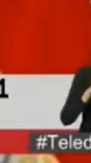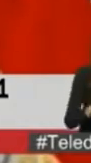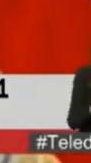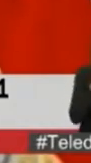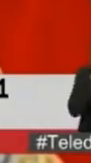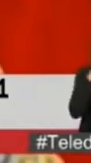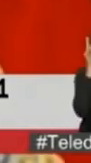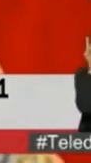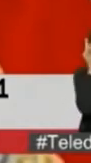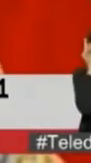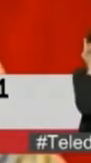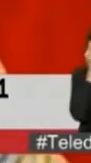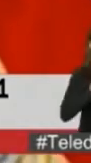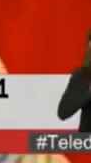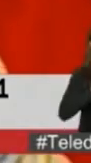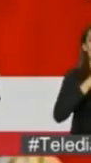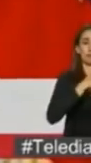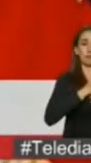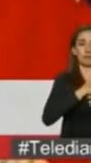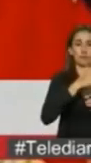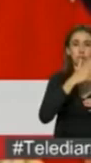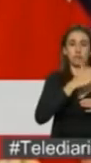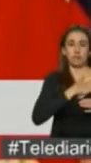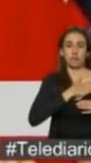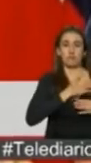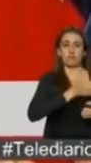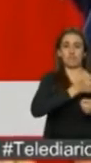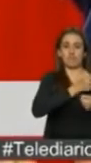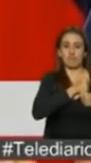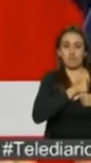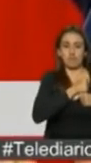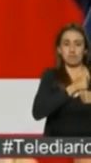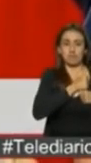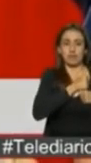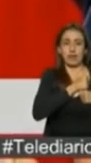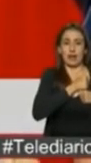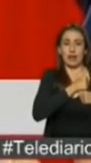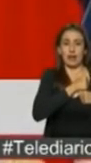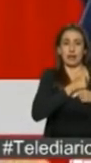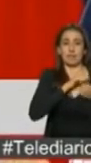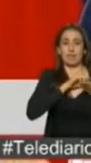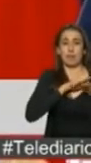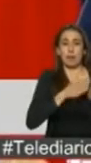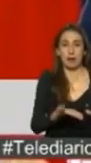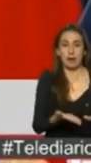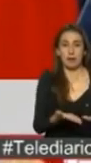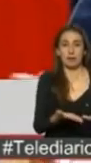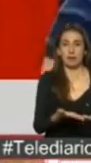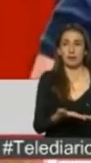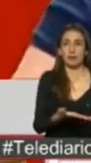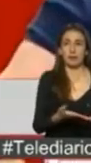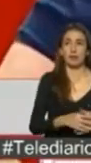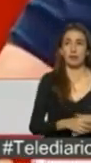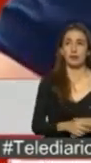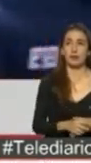paro cardíaco y no responde a la medida de resucitación.